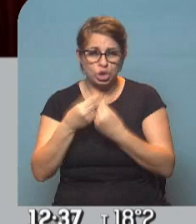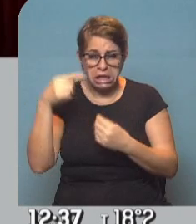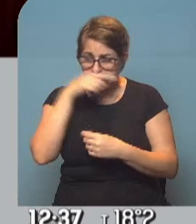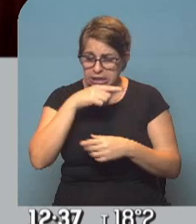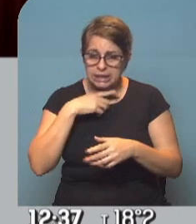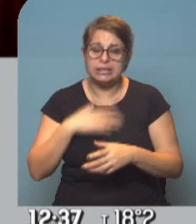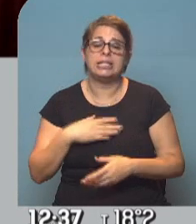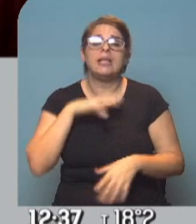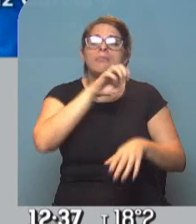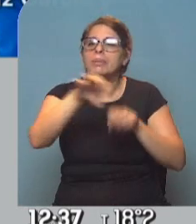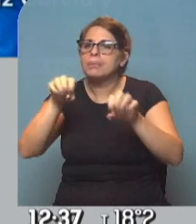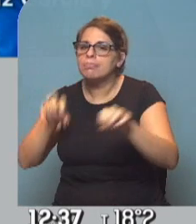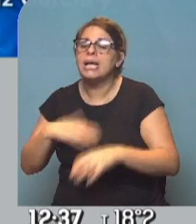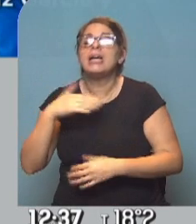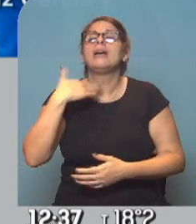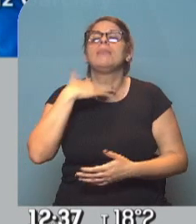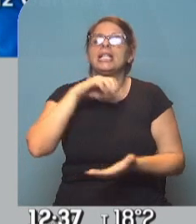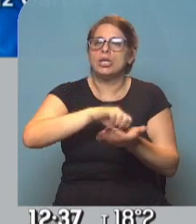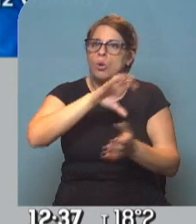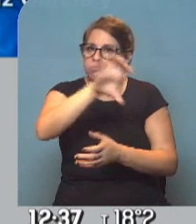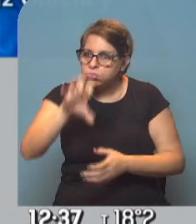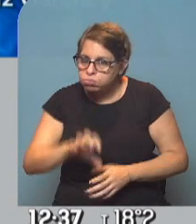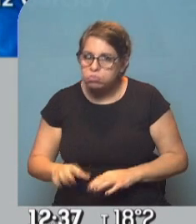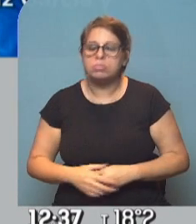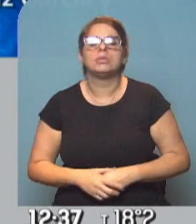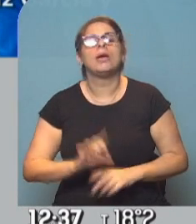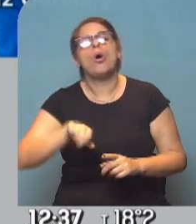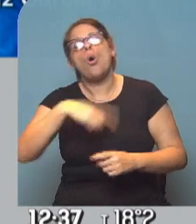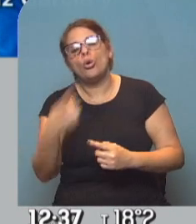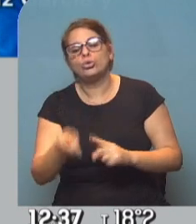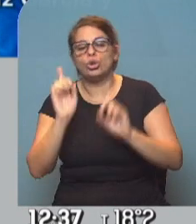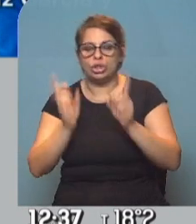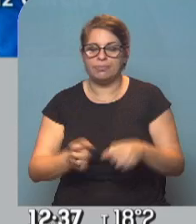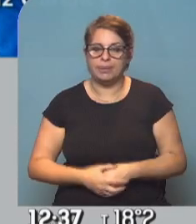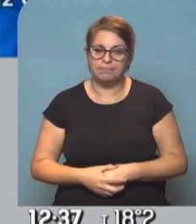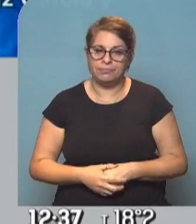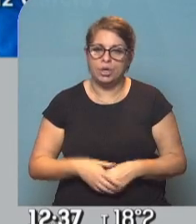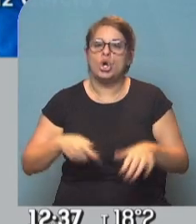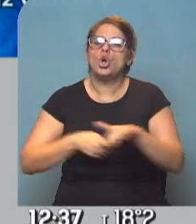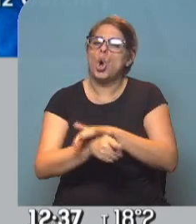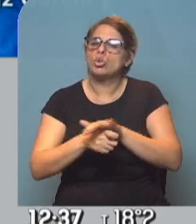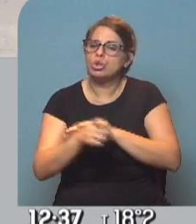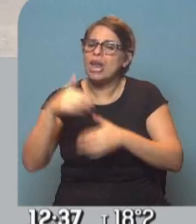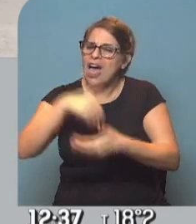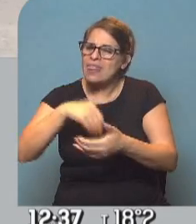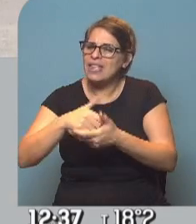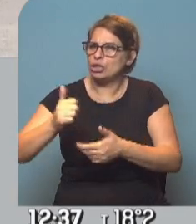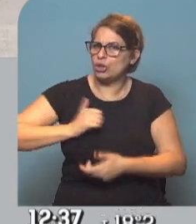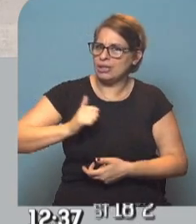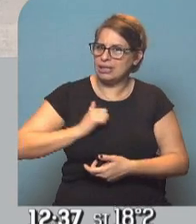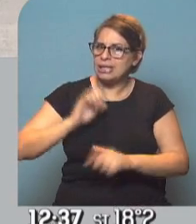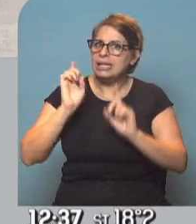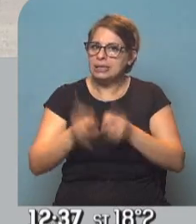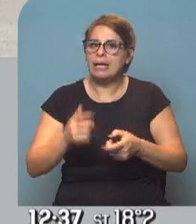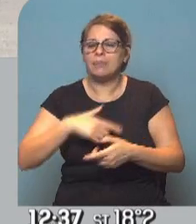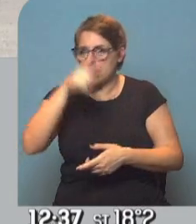repartidos en todo el territorio. Eso por un lado. Por el otro lado, la corrupción dentro de las Fuerzas Armadas y dentro de las